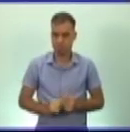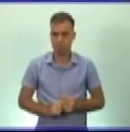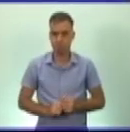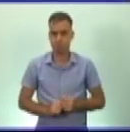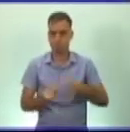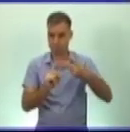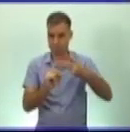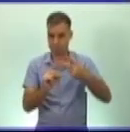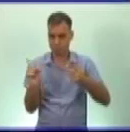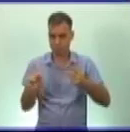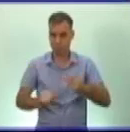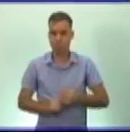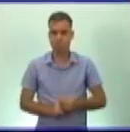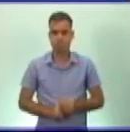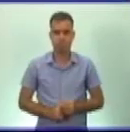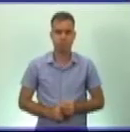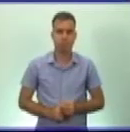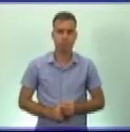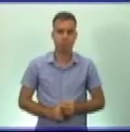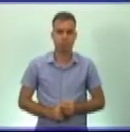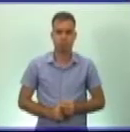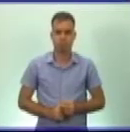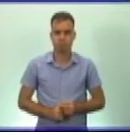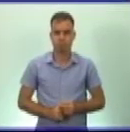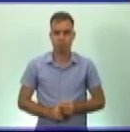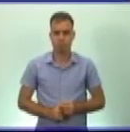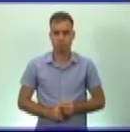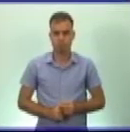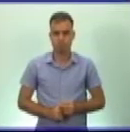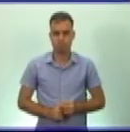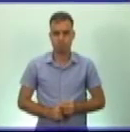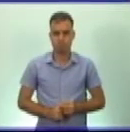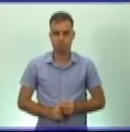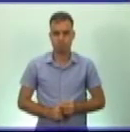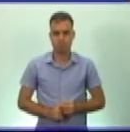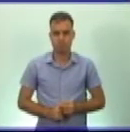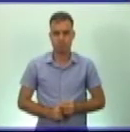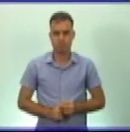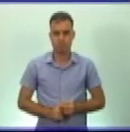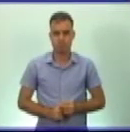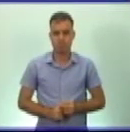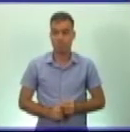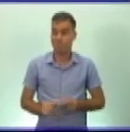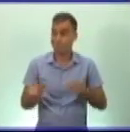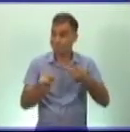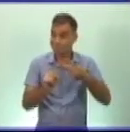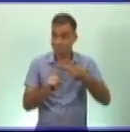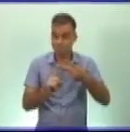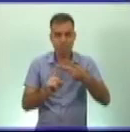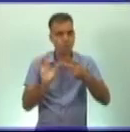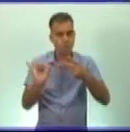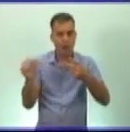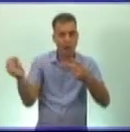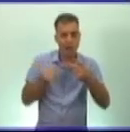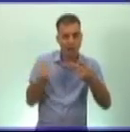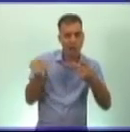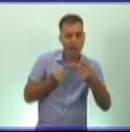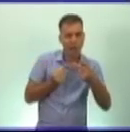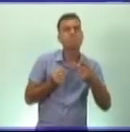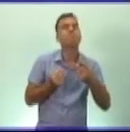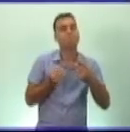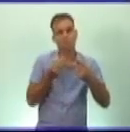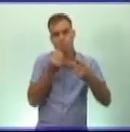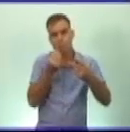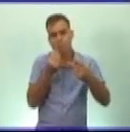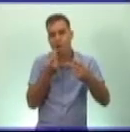los óxidos el número de oxidación del oxígeno es 2 negativo. Esta es una regla que nos va a ayudar muchísimo en la